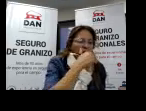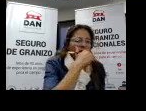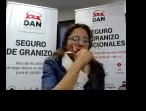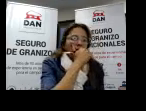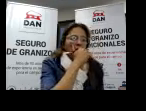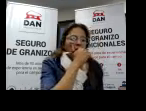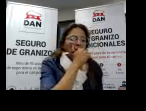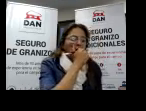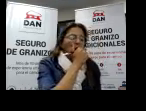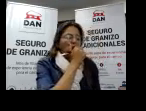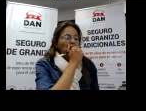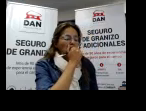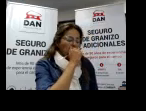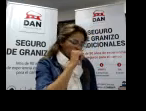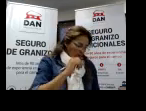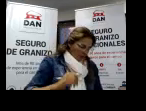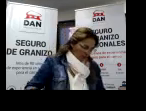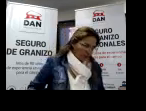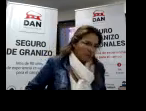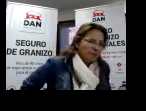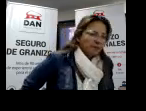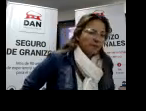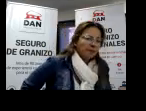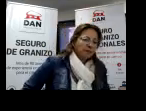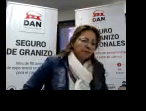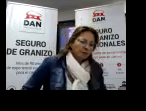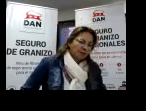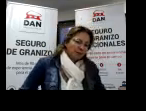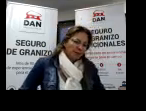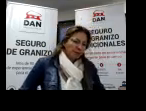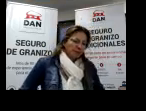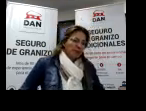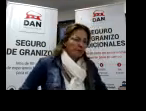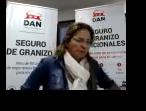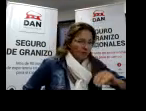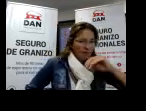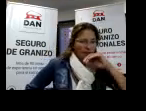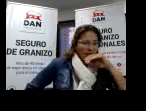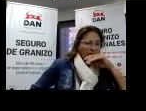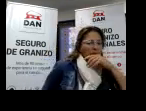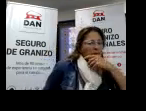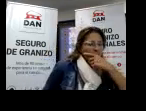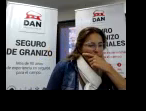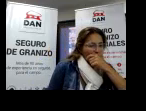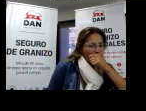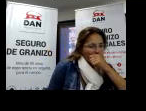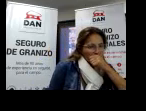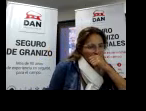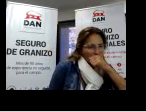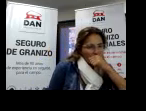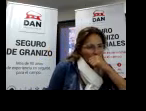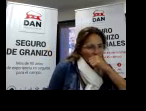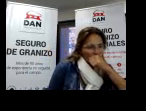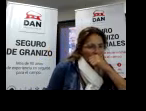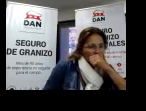en cuenta que estamos en riesgo, no es un año cálido, todo lo contrario, es un año con mucha oscilación térmica y en esa